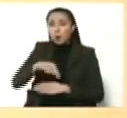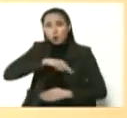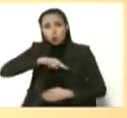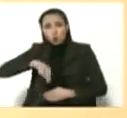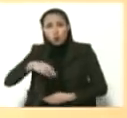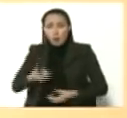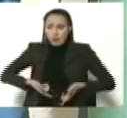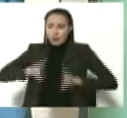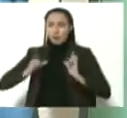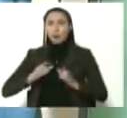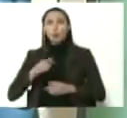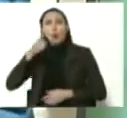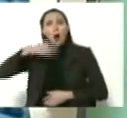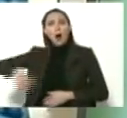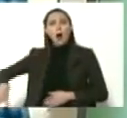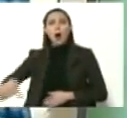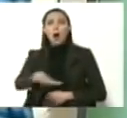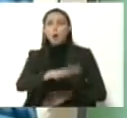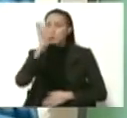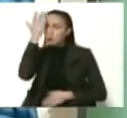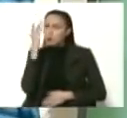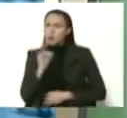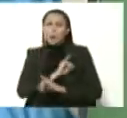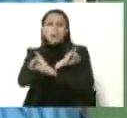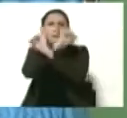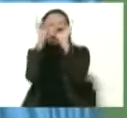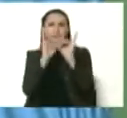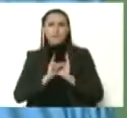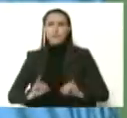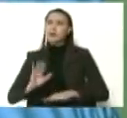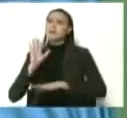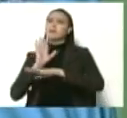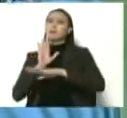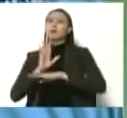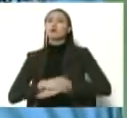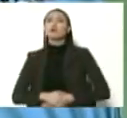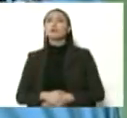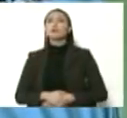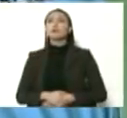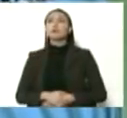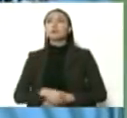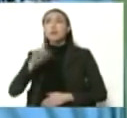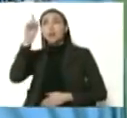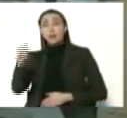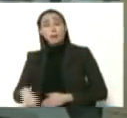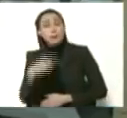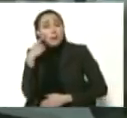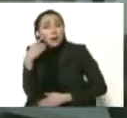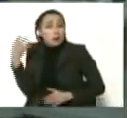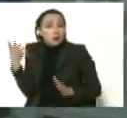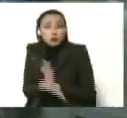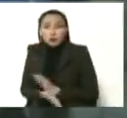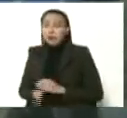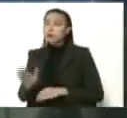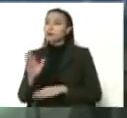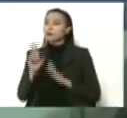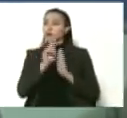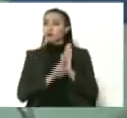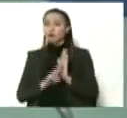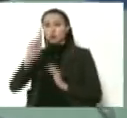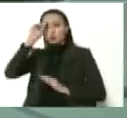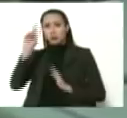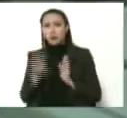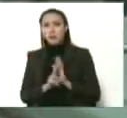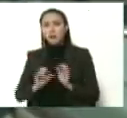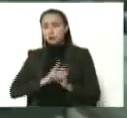nosotros permitir a nuestro pueblo unos carnavales felices, seguros y además pendientes de la bioseguridad. Hoy nos encontramos